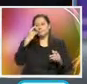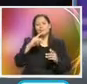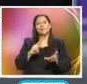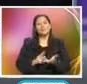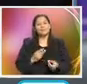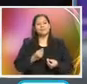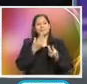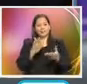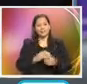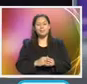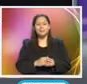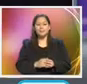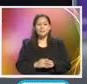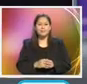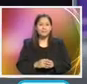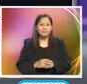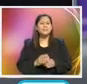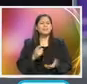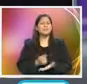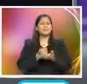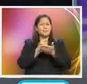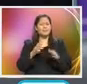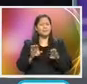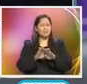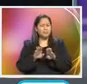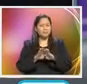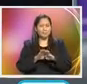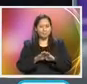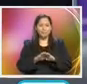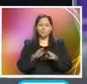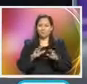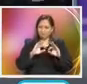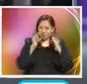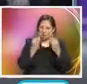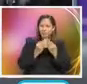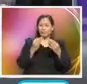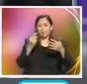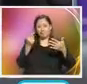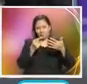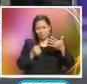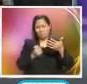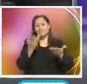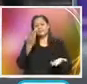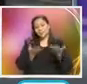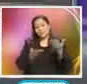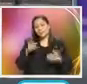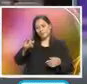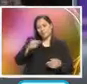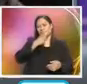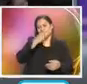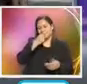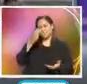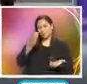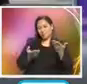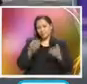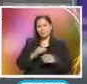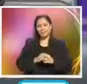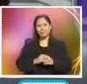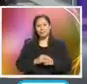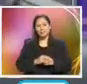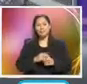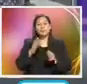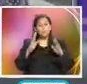Sensibilizarlos también, ¿no? ¿Cómo se llevan a cabo estas terapias? Hay de muchas formas, ¿no? Dependiendo de las características del paciente mayor. ¿En dónde